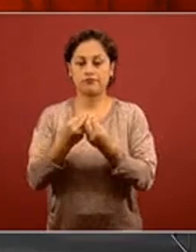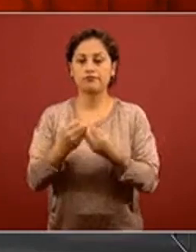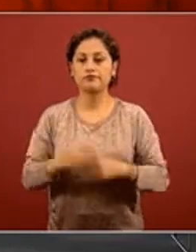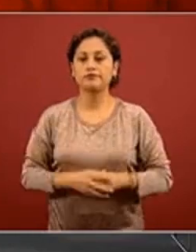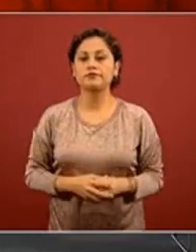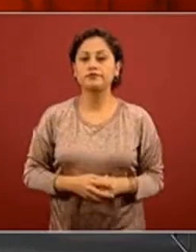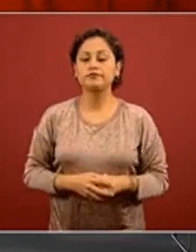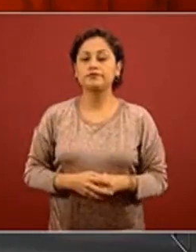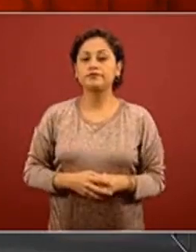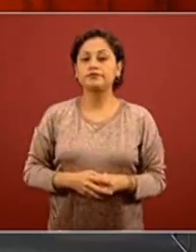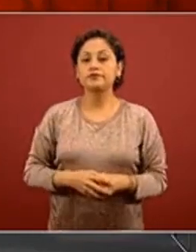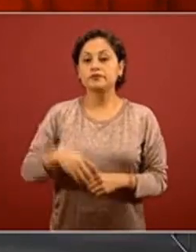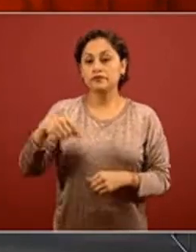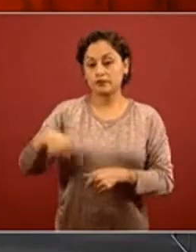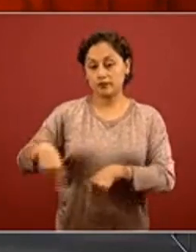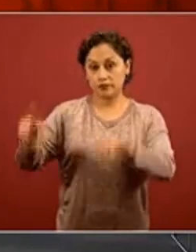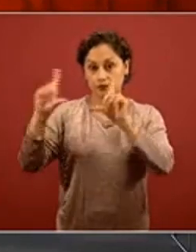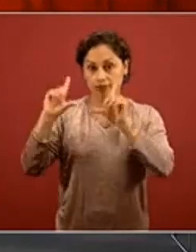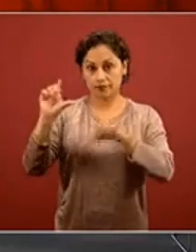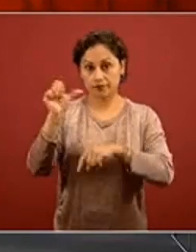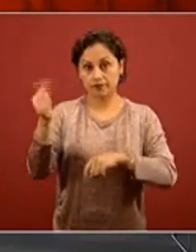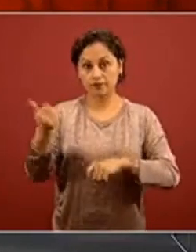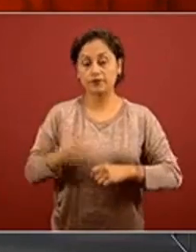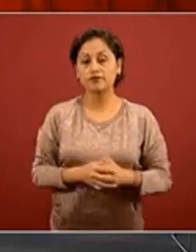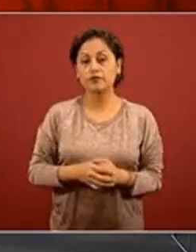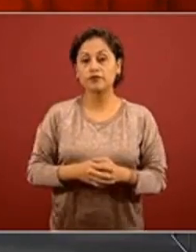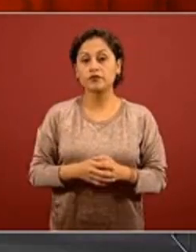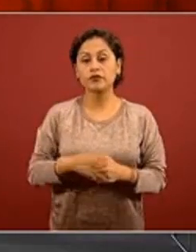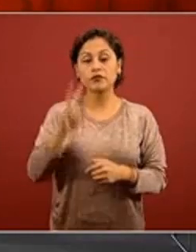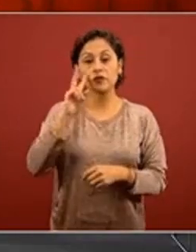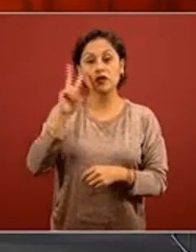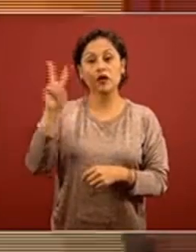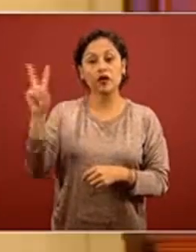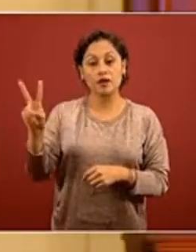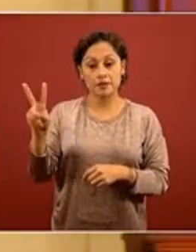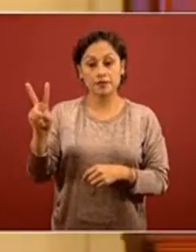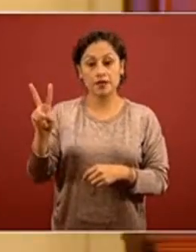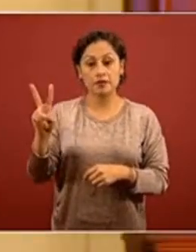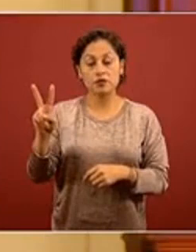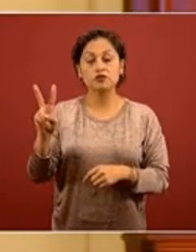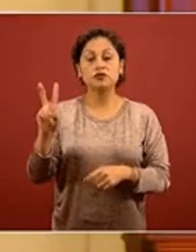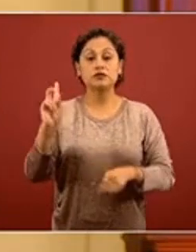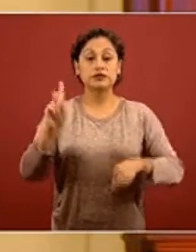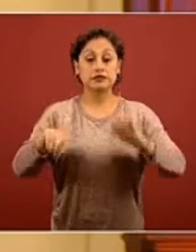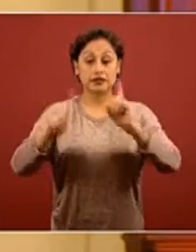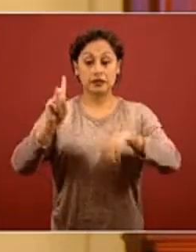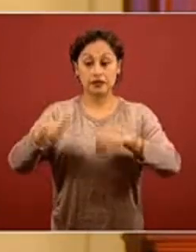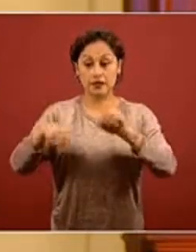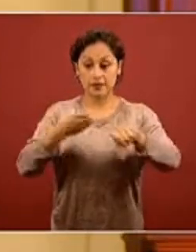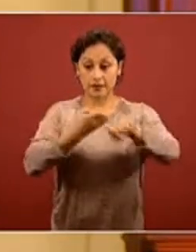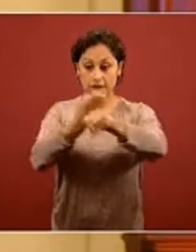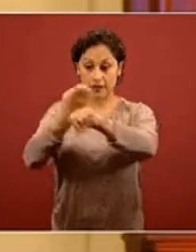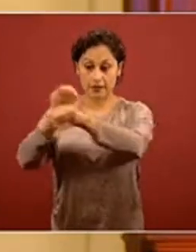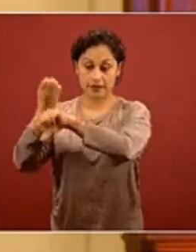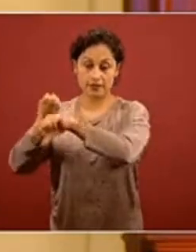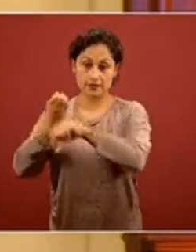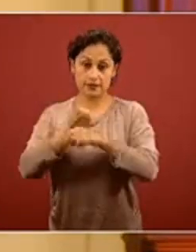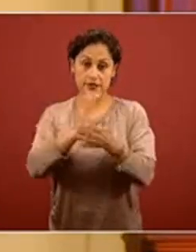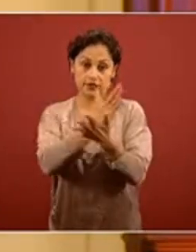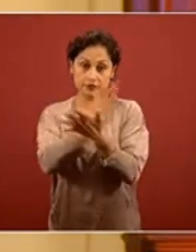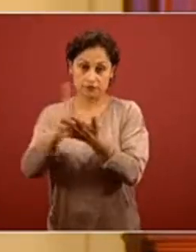En la siguiente diapositiva veremos la distribución por carga de enfermedad por cada una de las entidades federativas. Es un